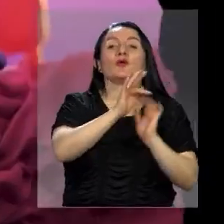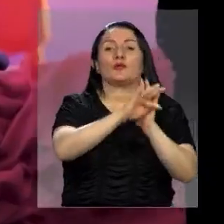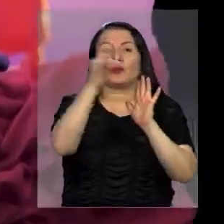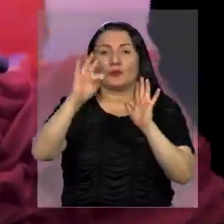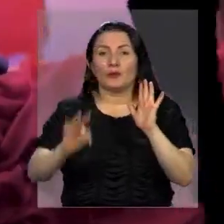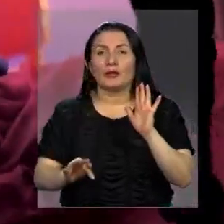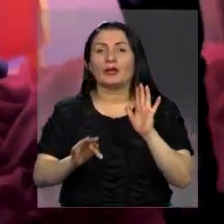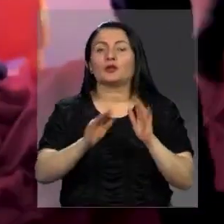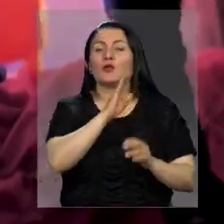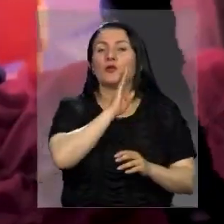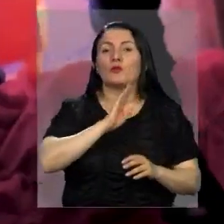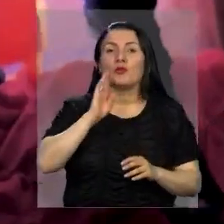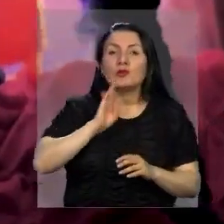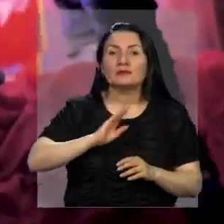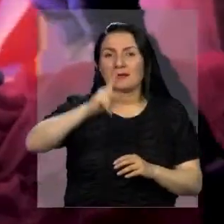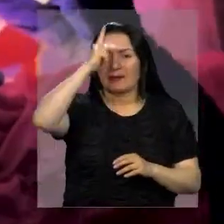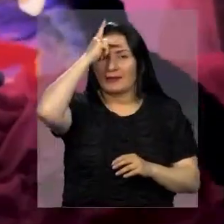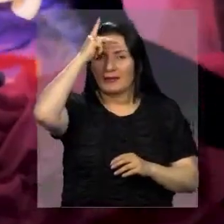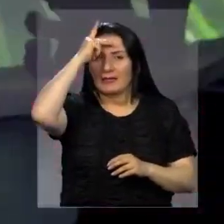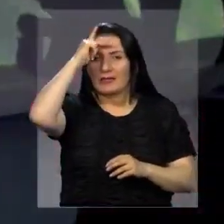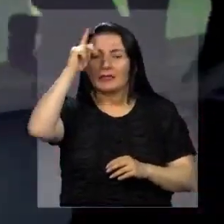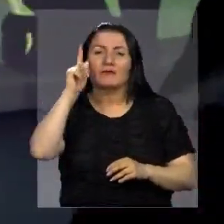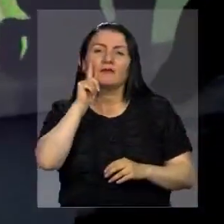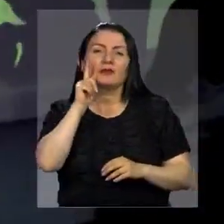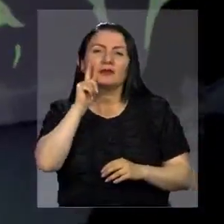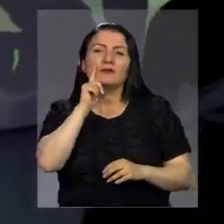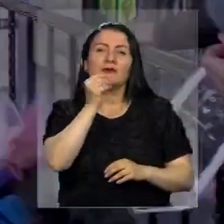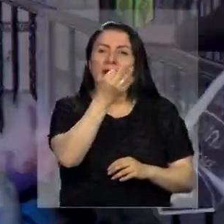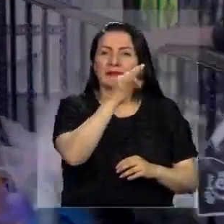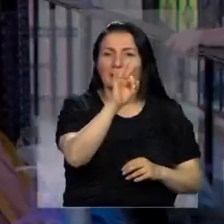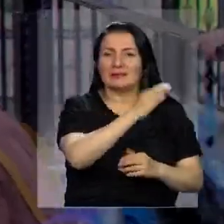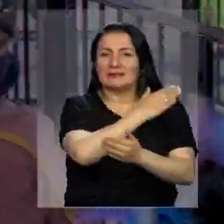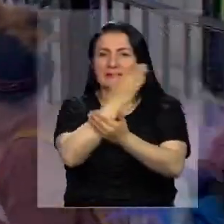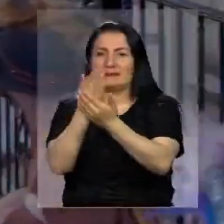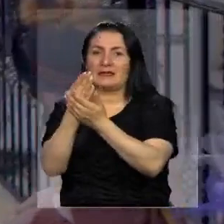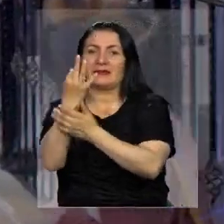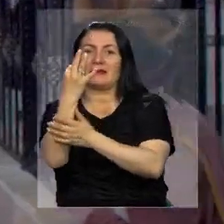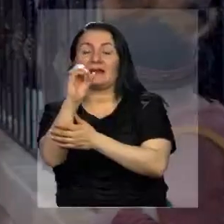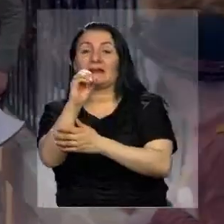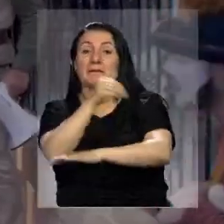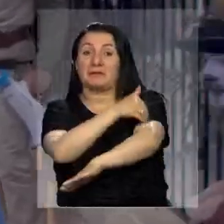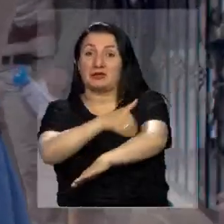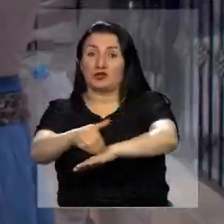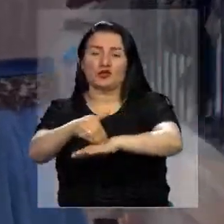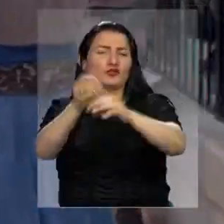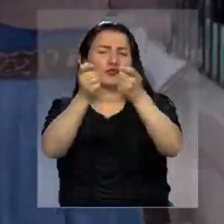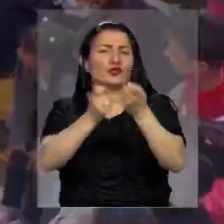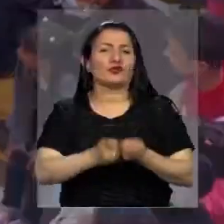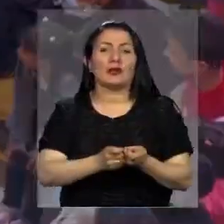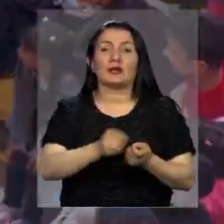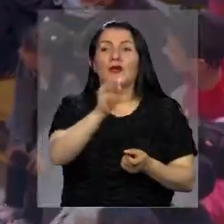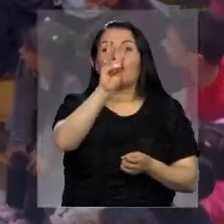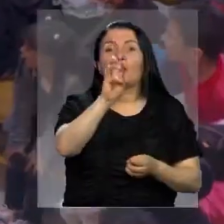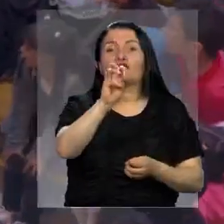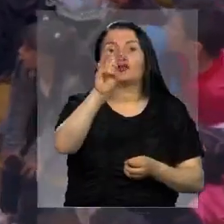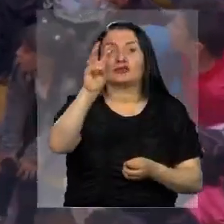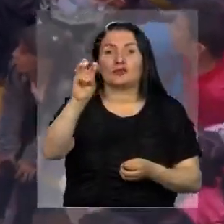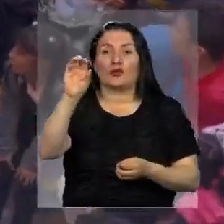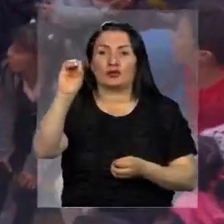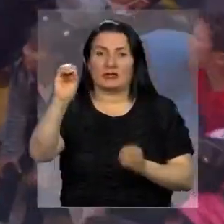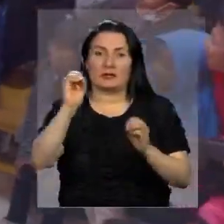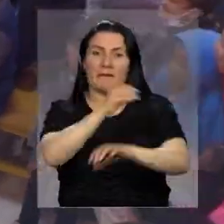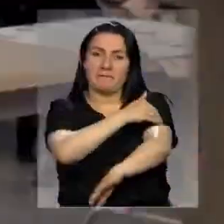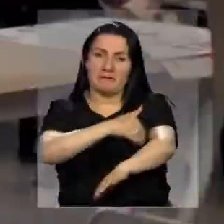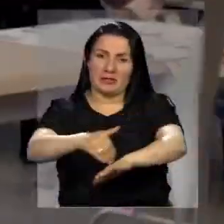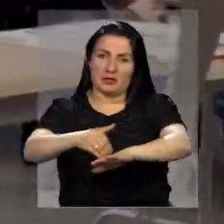Kennedy y Fontibón, que recibirán desde 13 hasta 30 millones de pesos. En total se invertirán más de 880 millones de